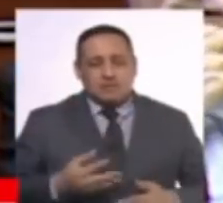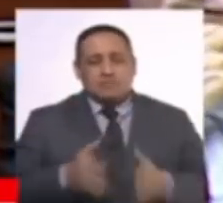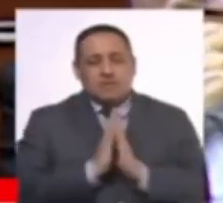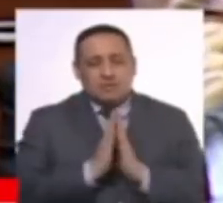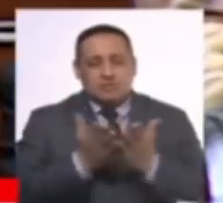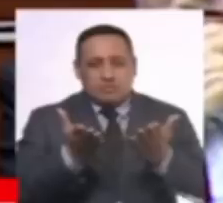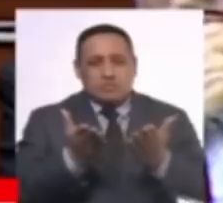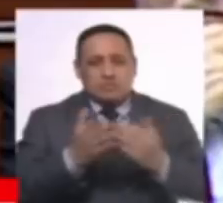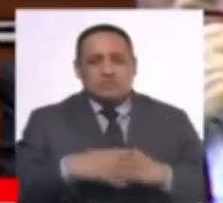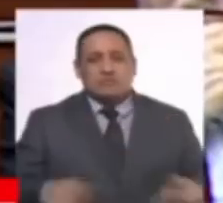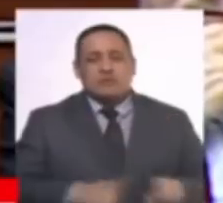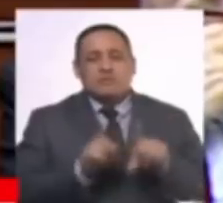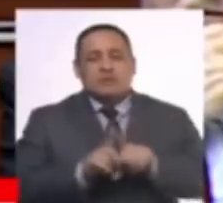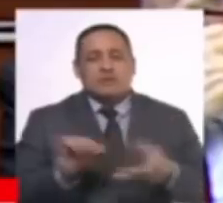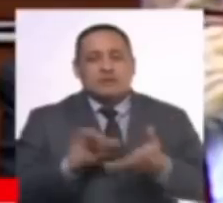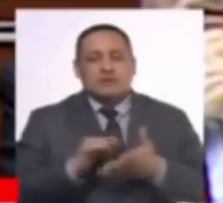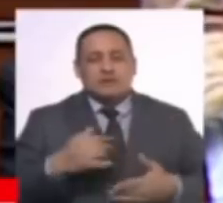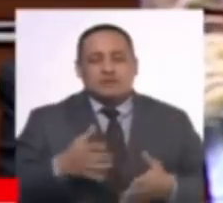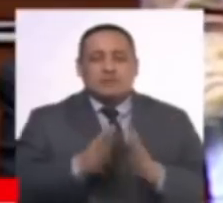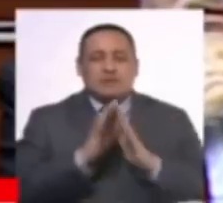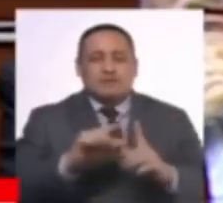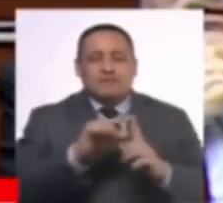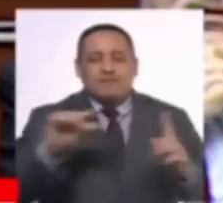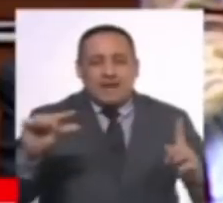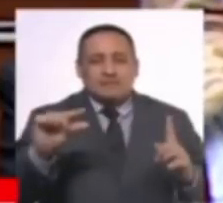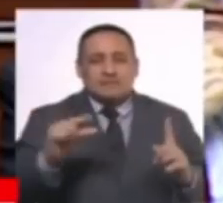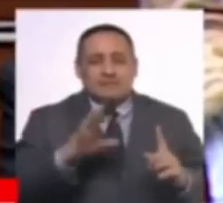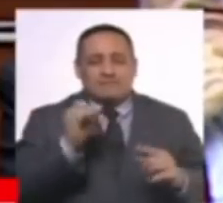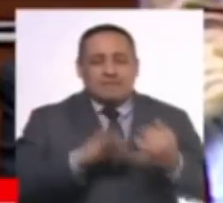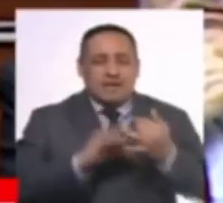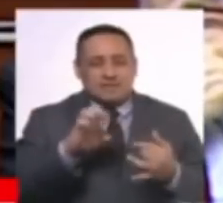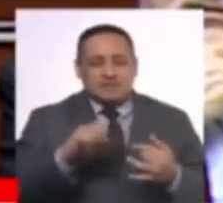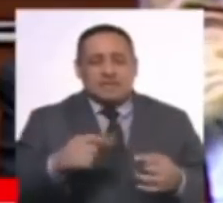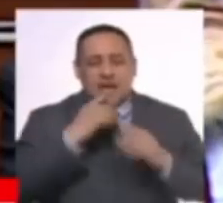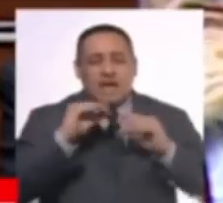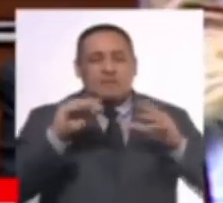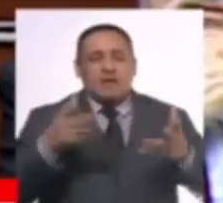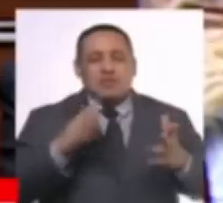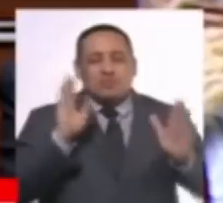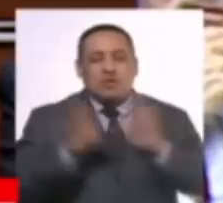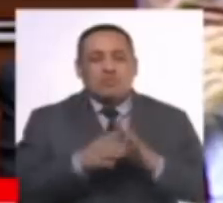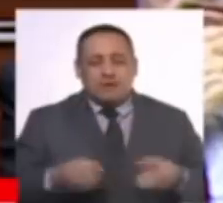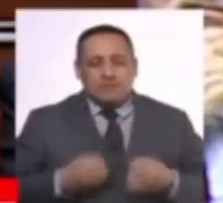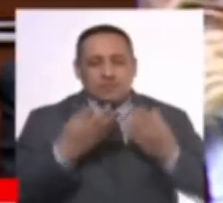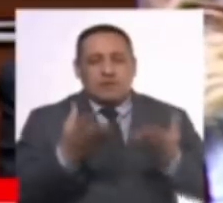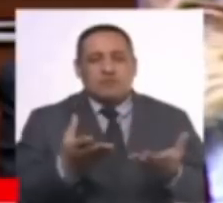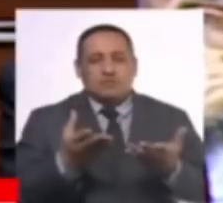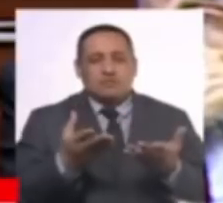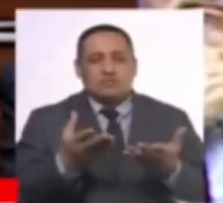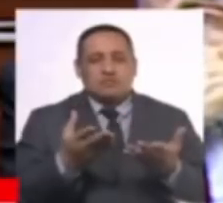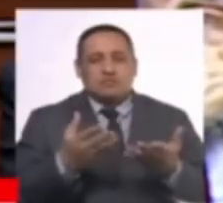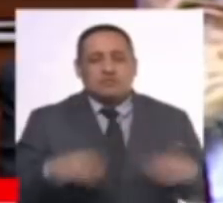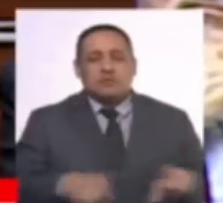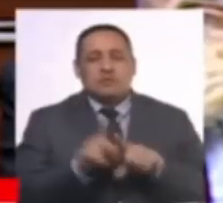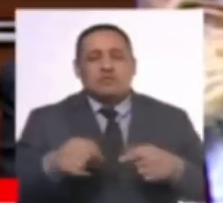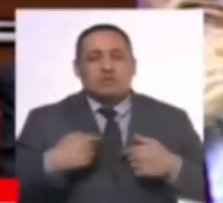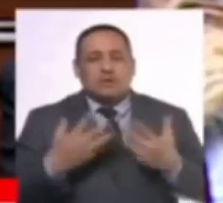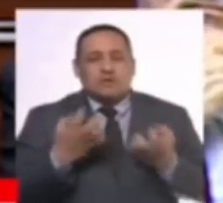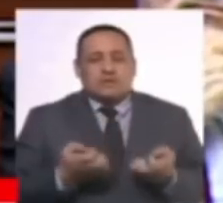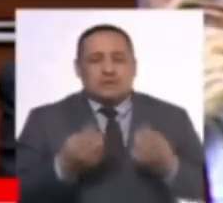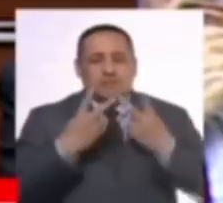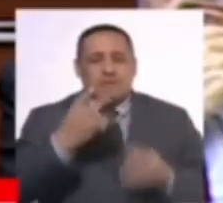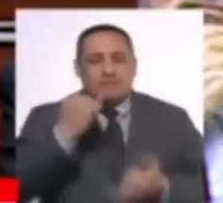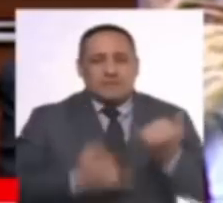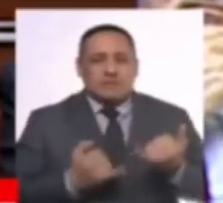estamos exigiendo. O usted retire la frase que usted ha proferido. O ustedes lo que desean es